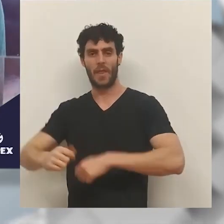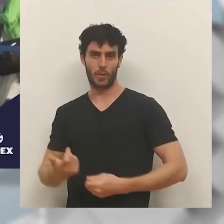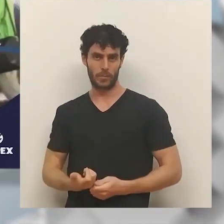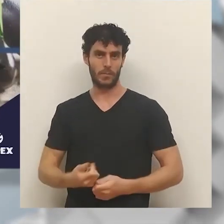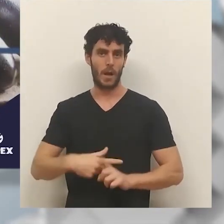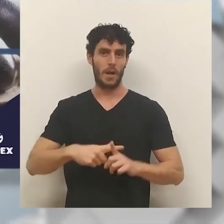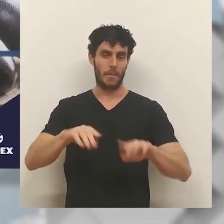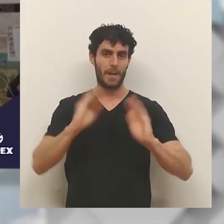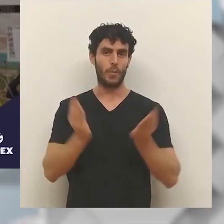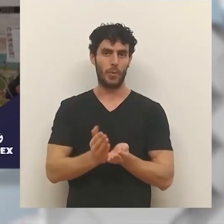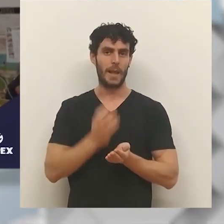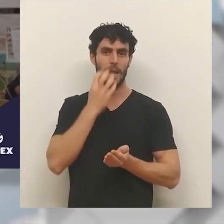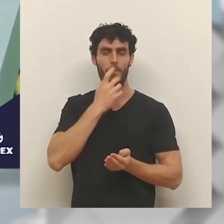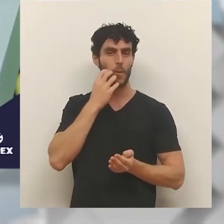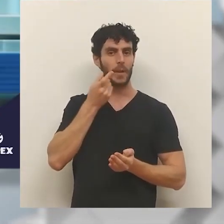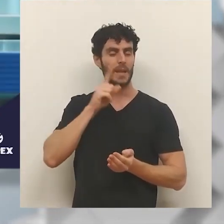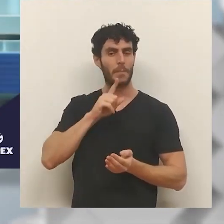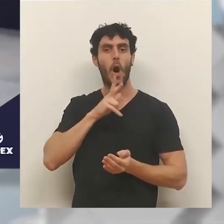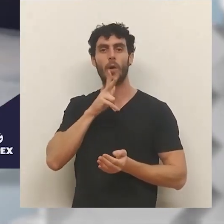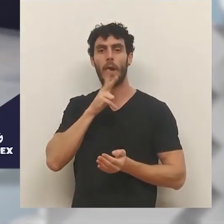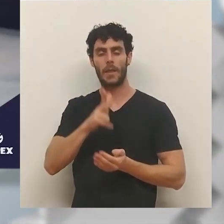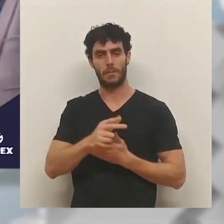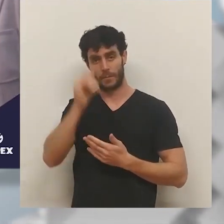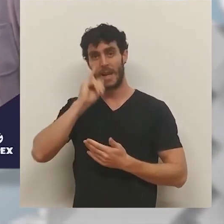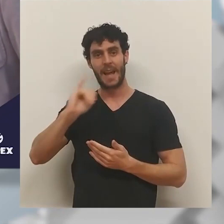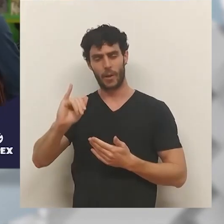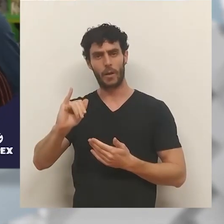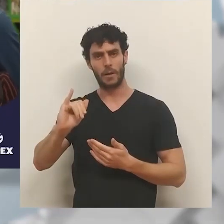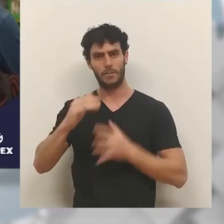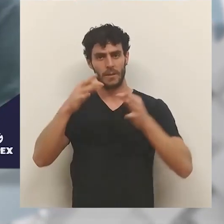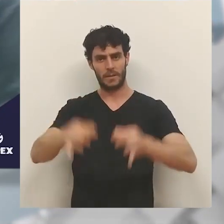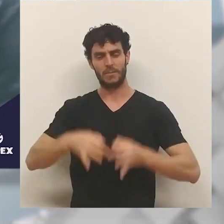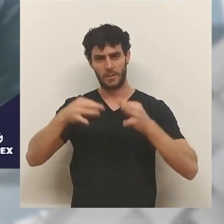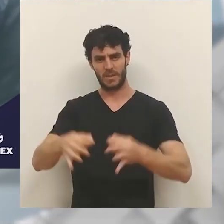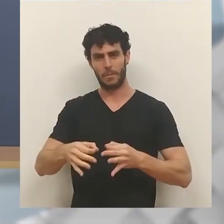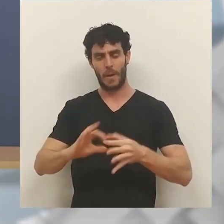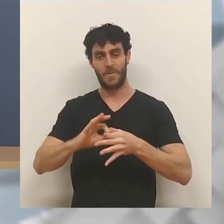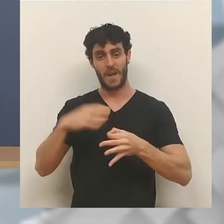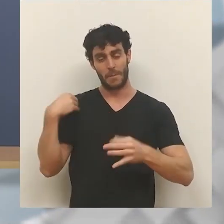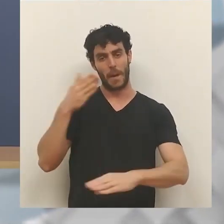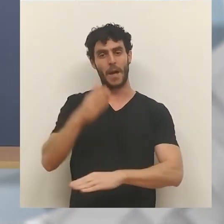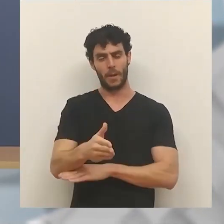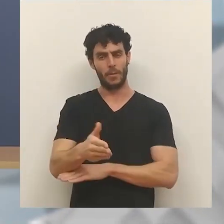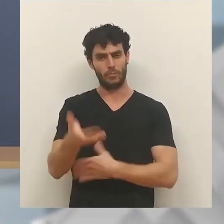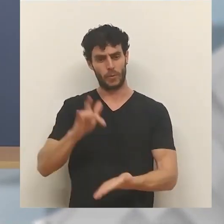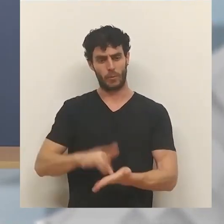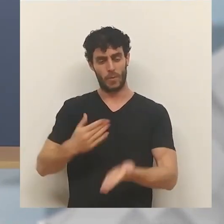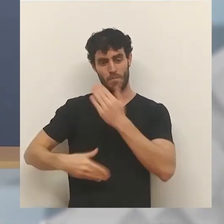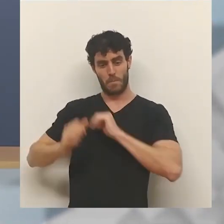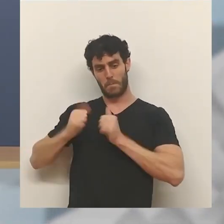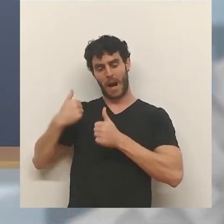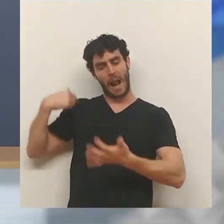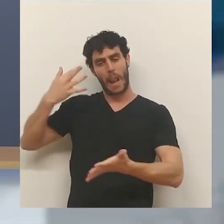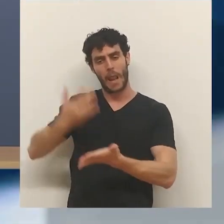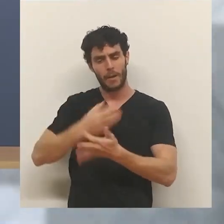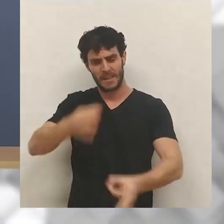referencia en cuanto a la comercialización a nivel mundial de frutas y hortalizas. La rioja ha estado siempre presente en esta